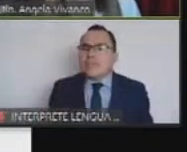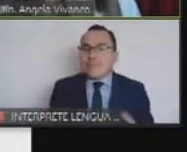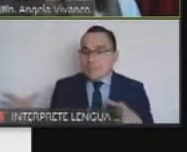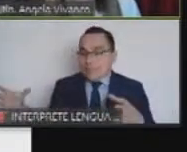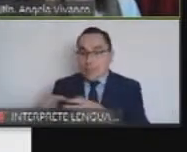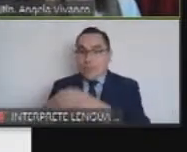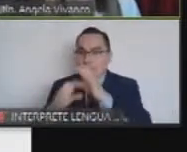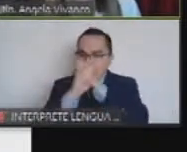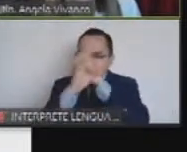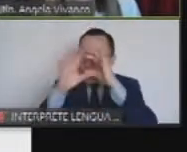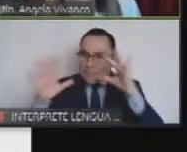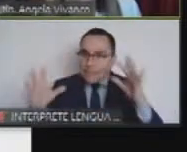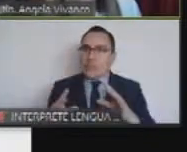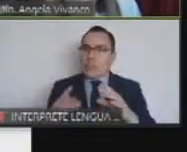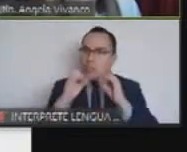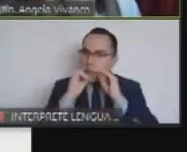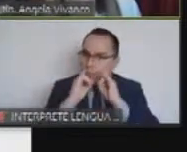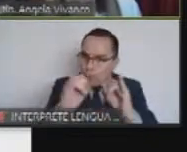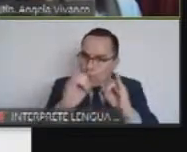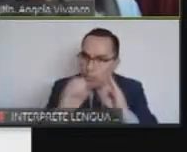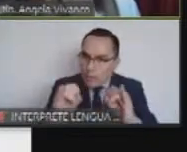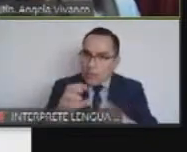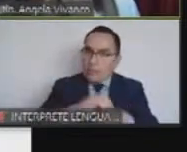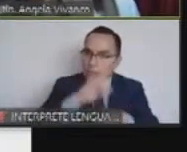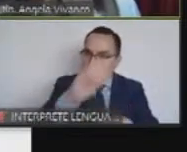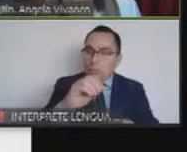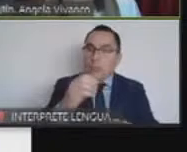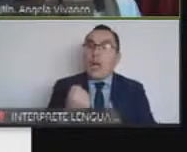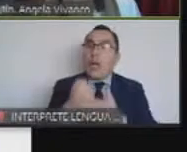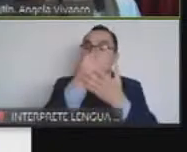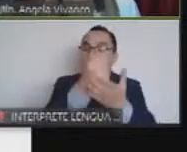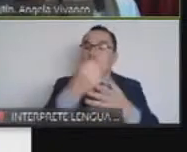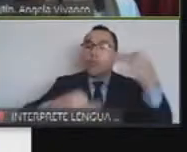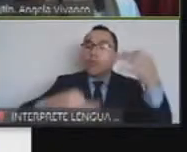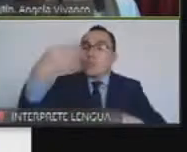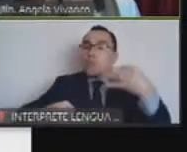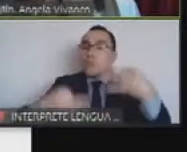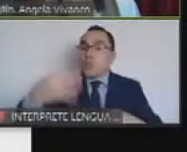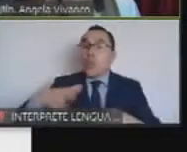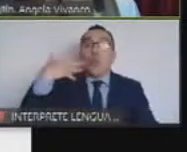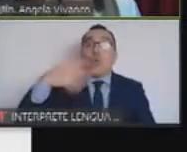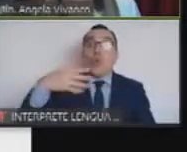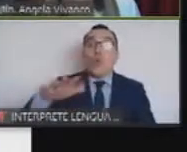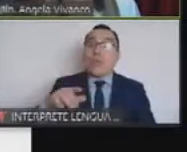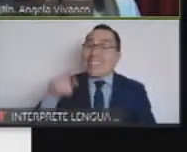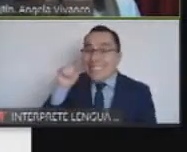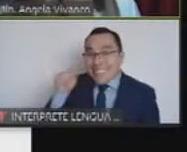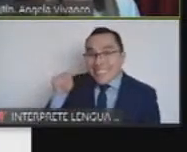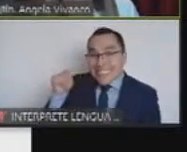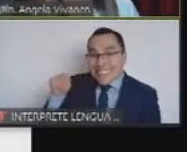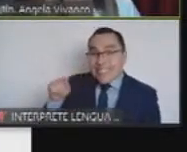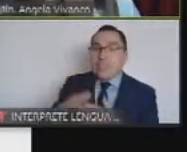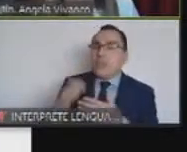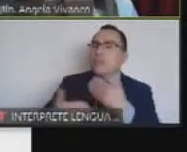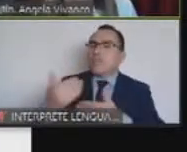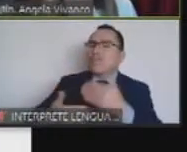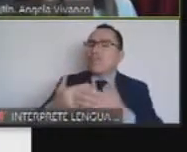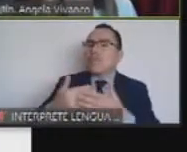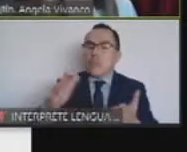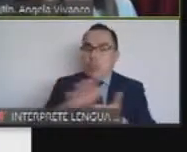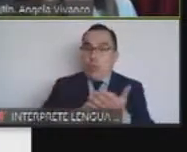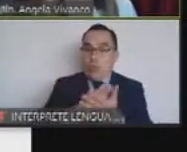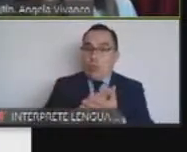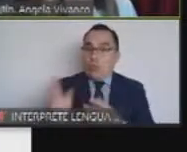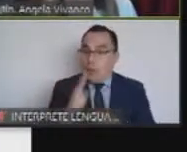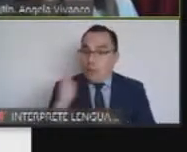desde el punto de vista de la toma de decisiones jurisdiccionales es un tema muy importante. Y esto tiene que ver tanto con la fundamentación